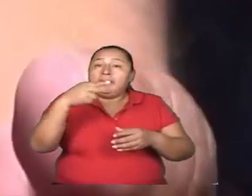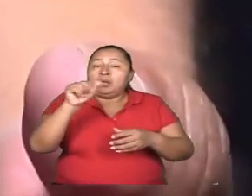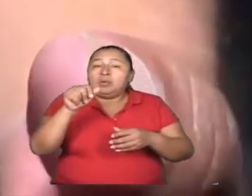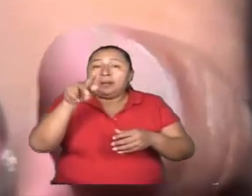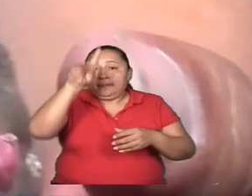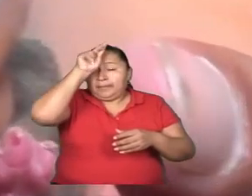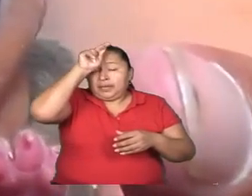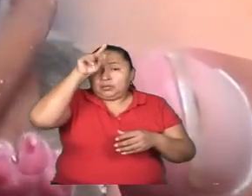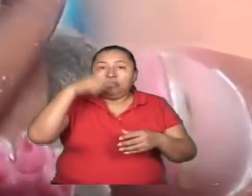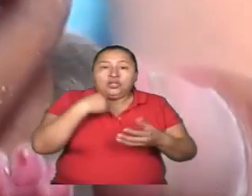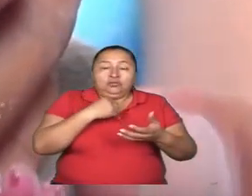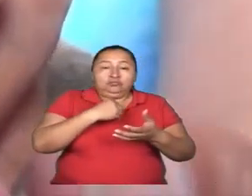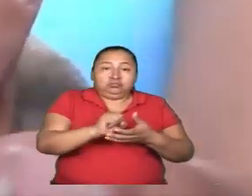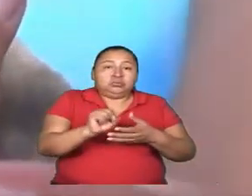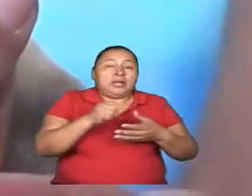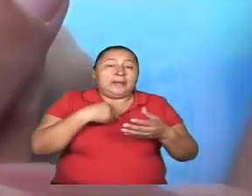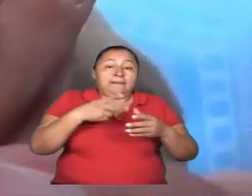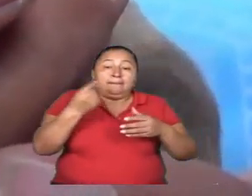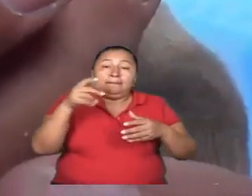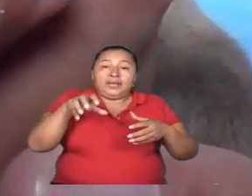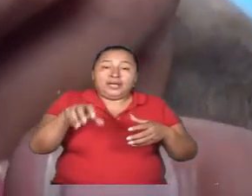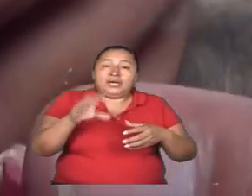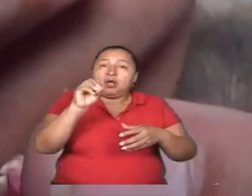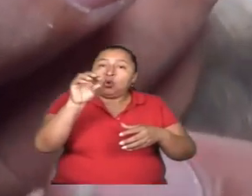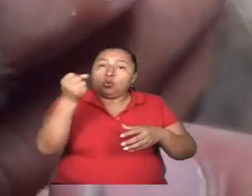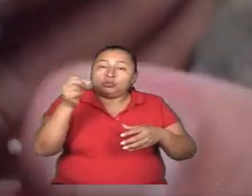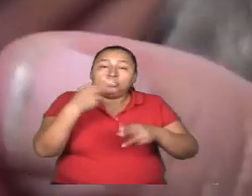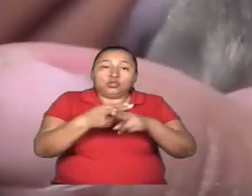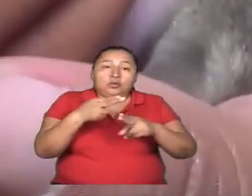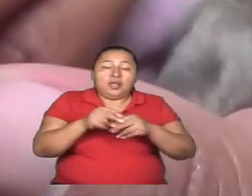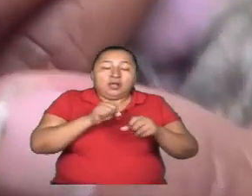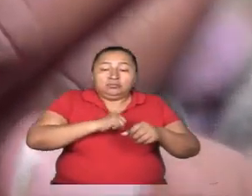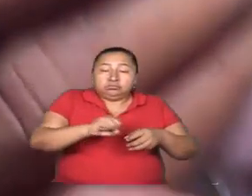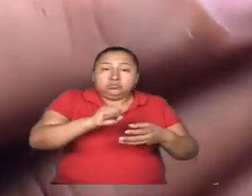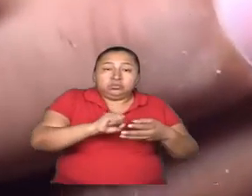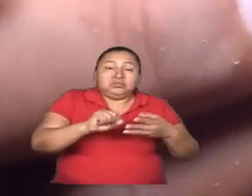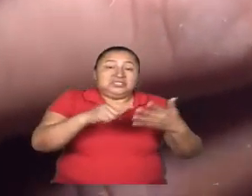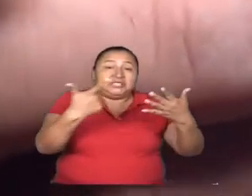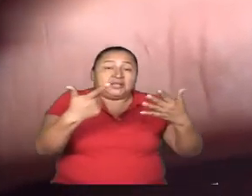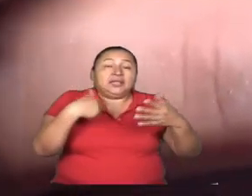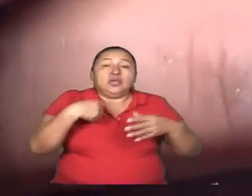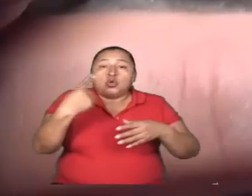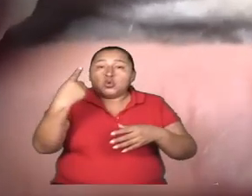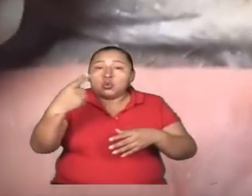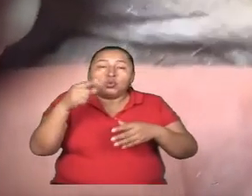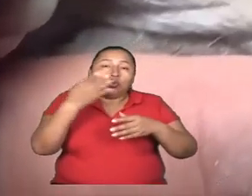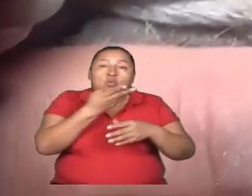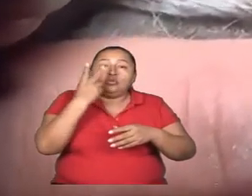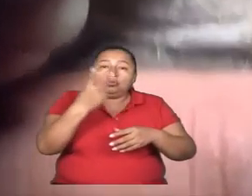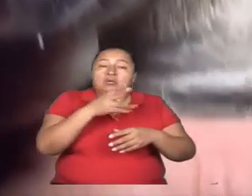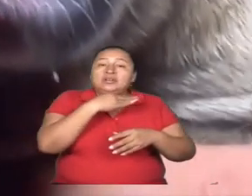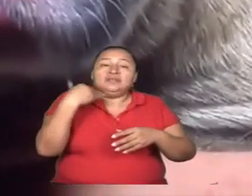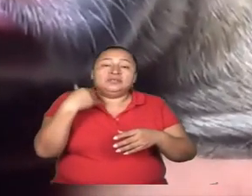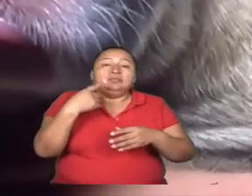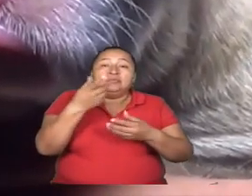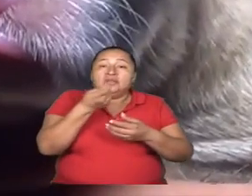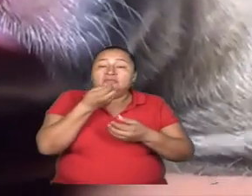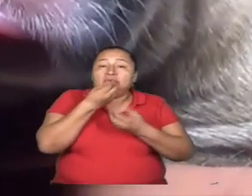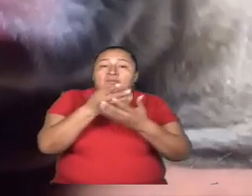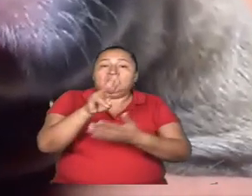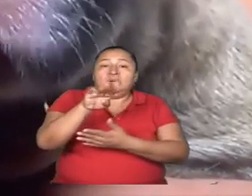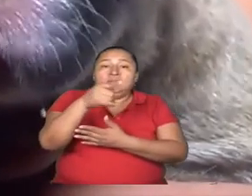en un parto de 7 cachorros de la perra llamada Osa. El video del pequeño animal se ha vuelto viral en YouTube. Para el canal parlamentario